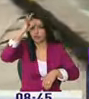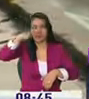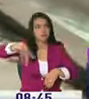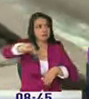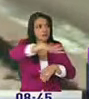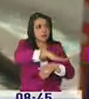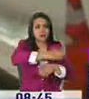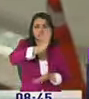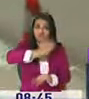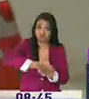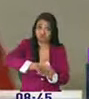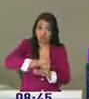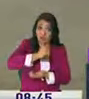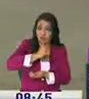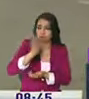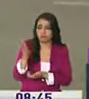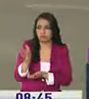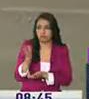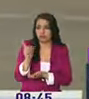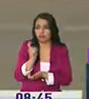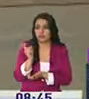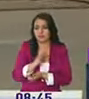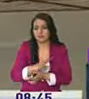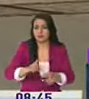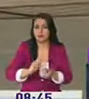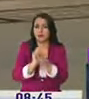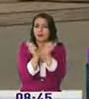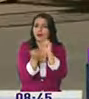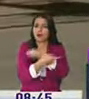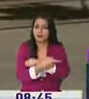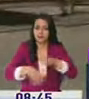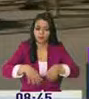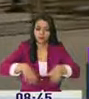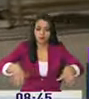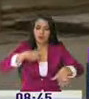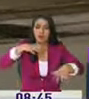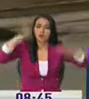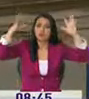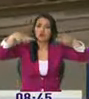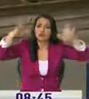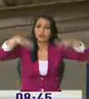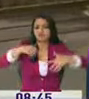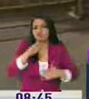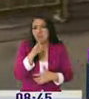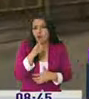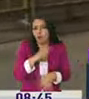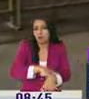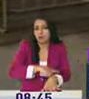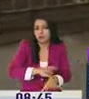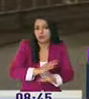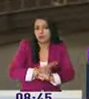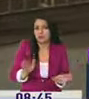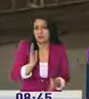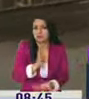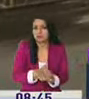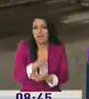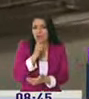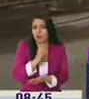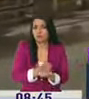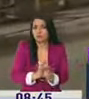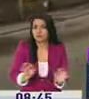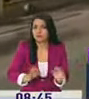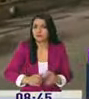¿sufrirán cortes de agua? No, no es necesario. O sea, es un colector de aguas lluvia y de aguas fecales. O sea, no hay cortes de agua potable en ningún